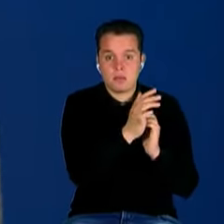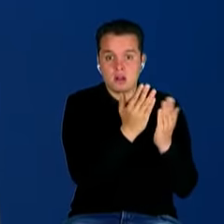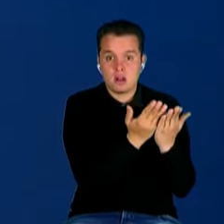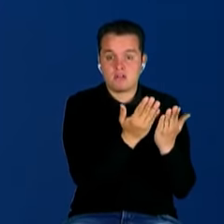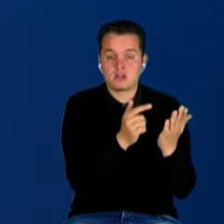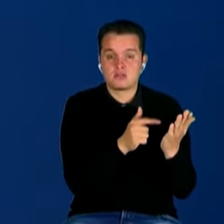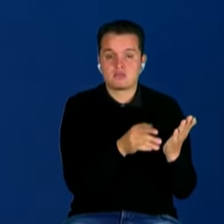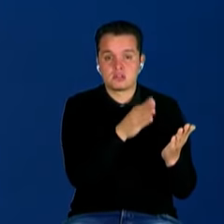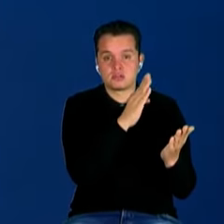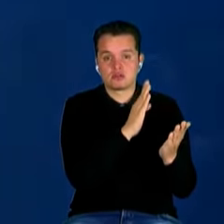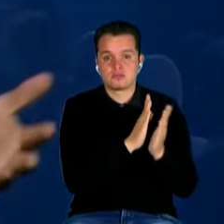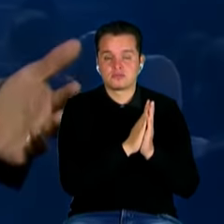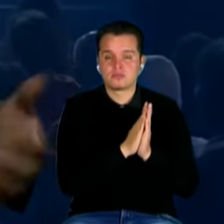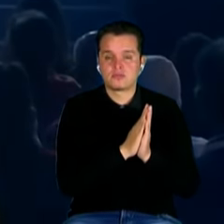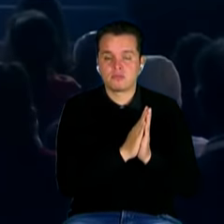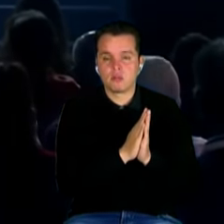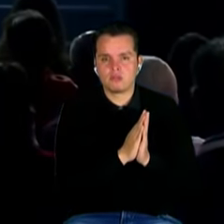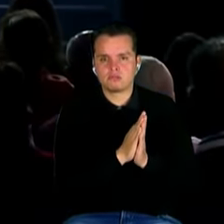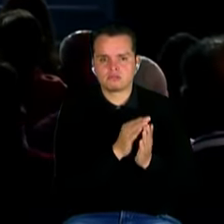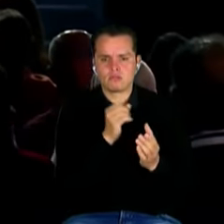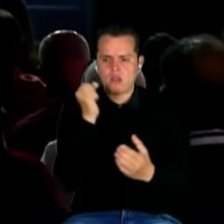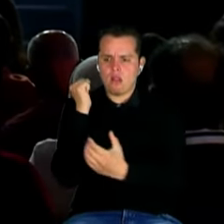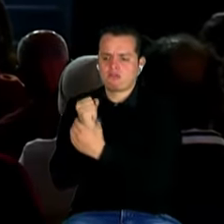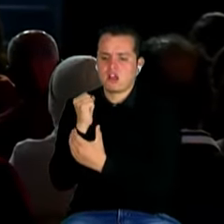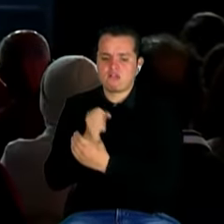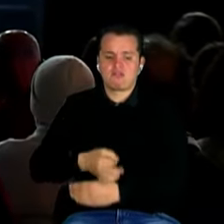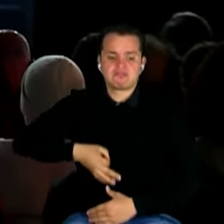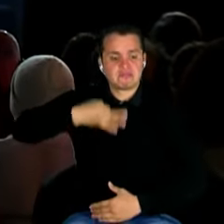Dios. Por eso Abraham estaba tan seguro.